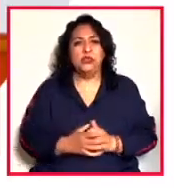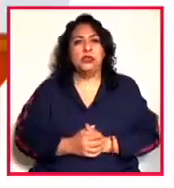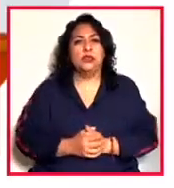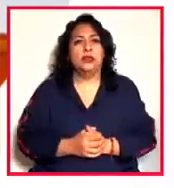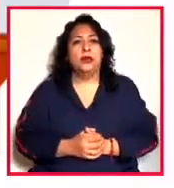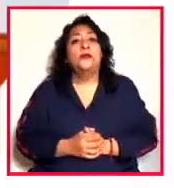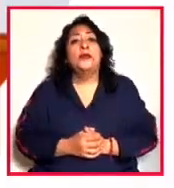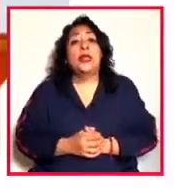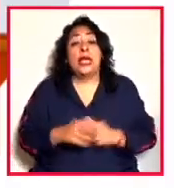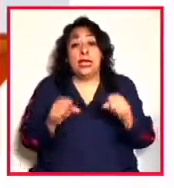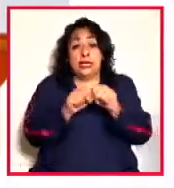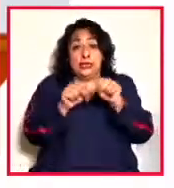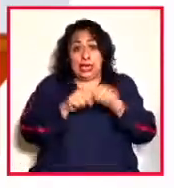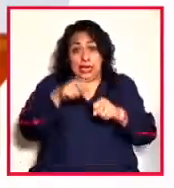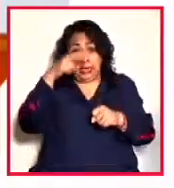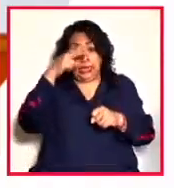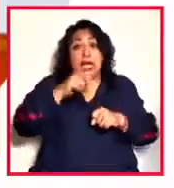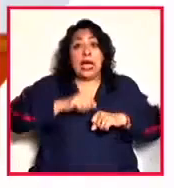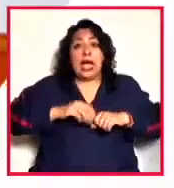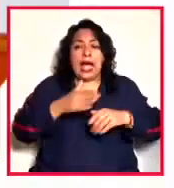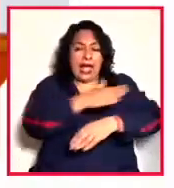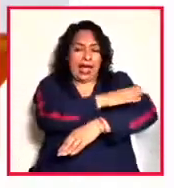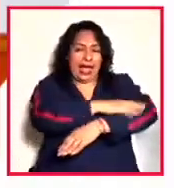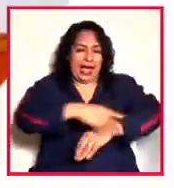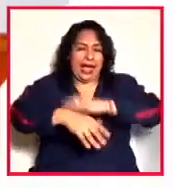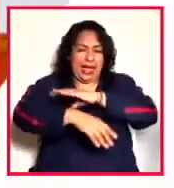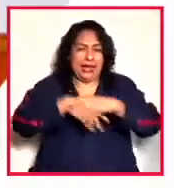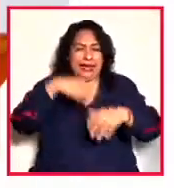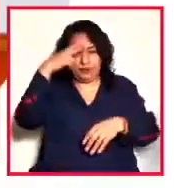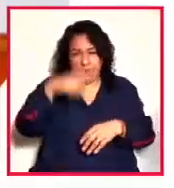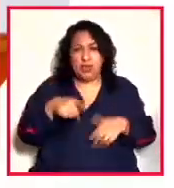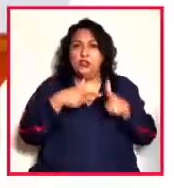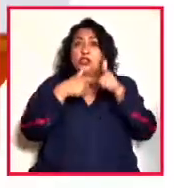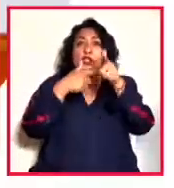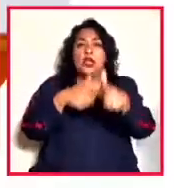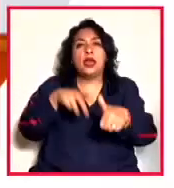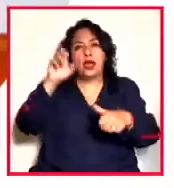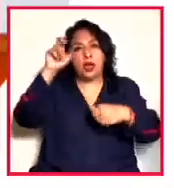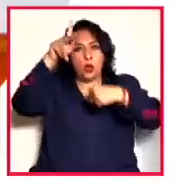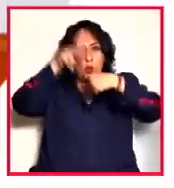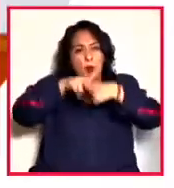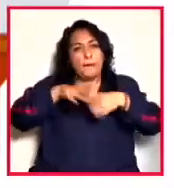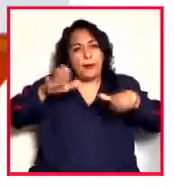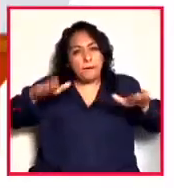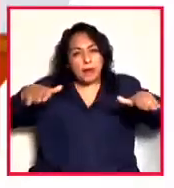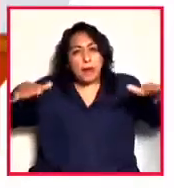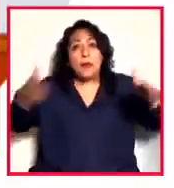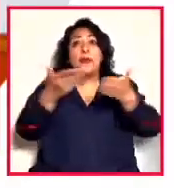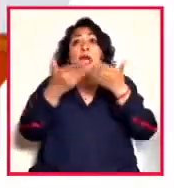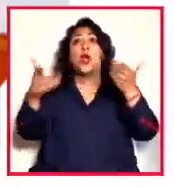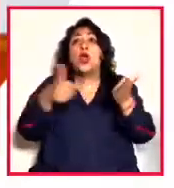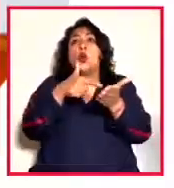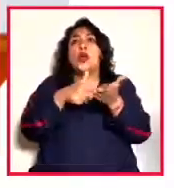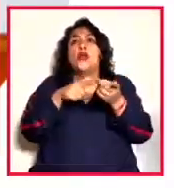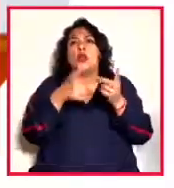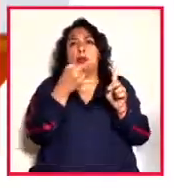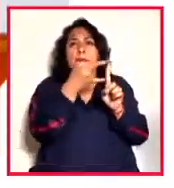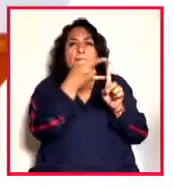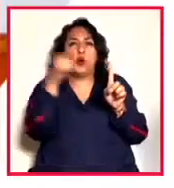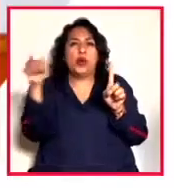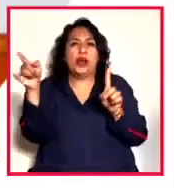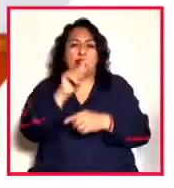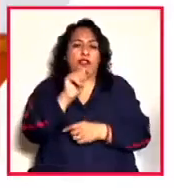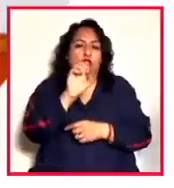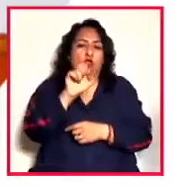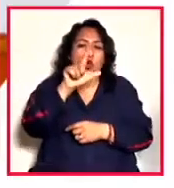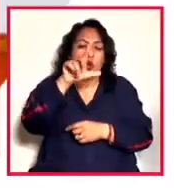Las alas de México de Jorge Marín continúan su vuelo por Europa. Actualmente se encuentran en la Puerta de la Bisagra en Toledo y en